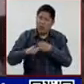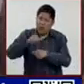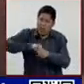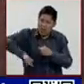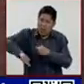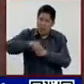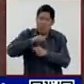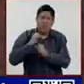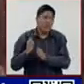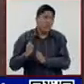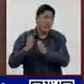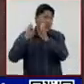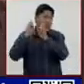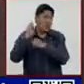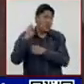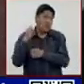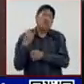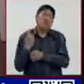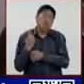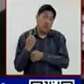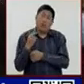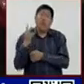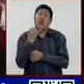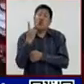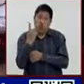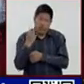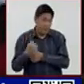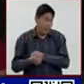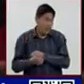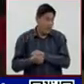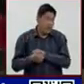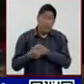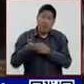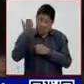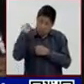fue incendiado el anterior jueves. Entonces, ¿quién nos responde